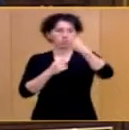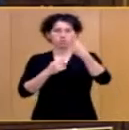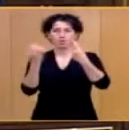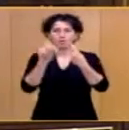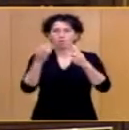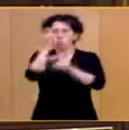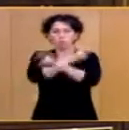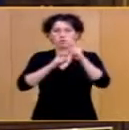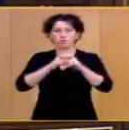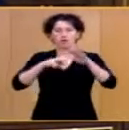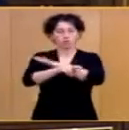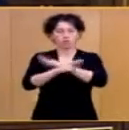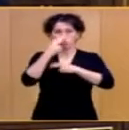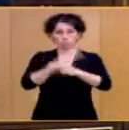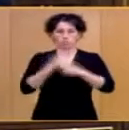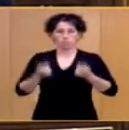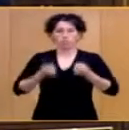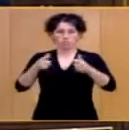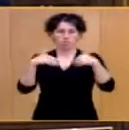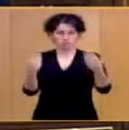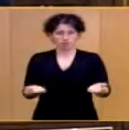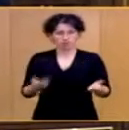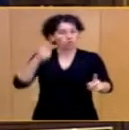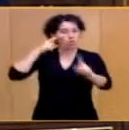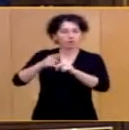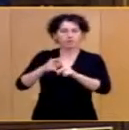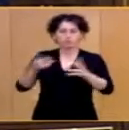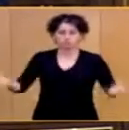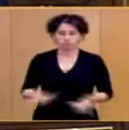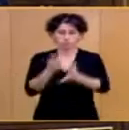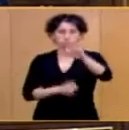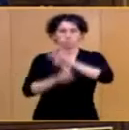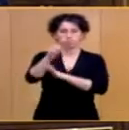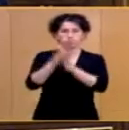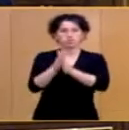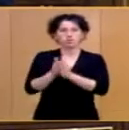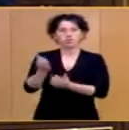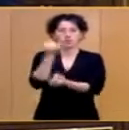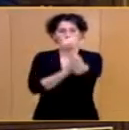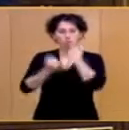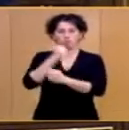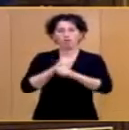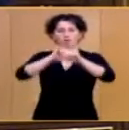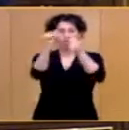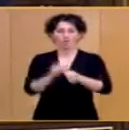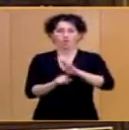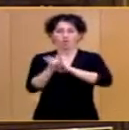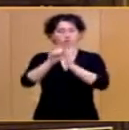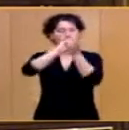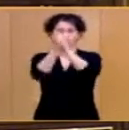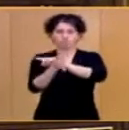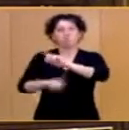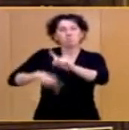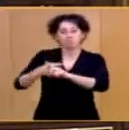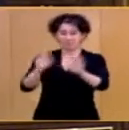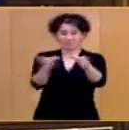más recursos públicos para contribuir a la reactivación de la economía, a cambiar el patrón de crecimiento y a proteger a los